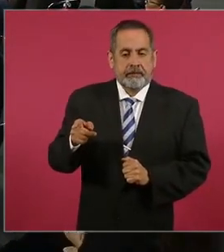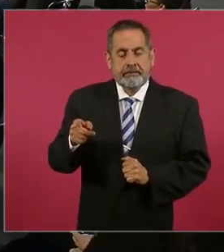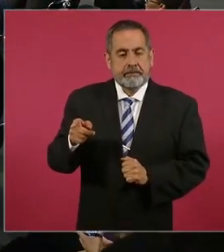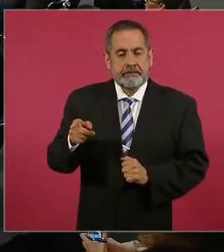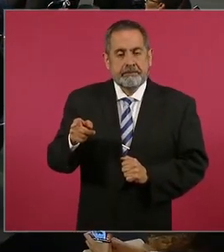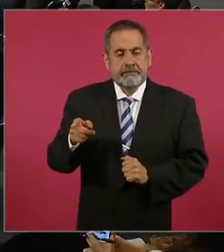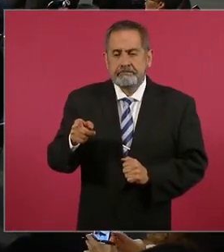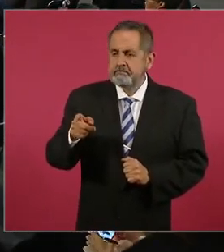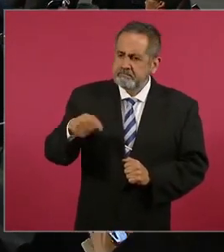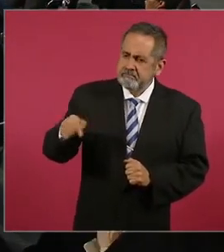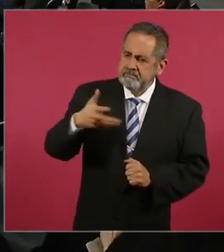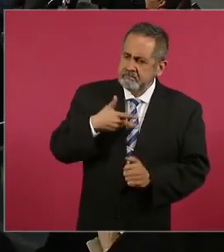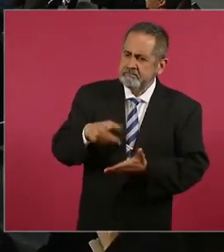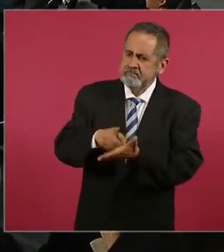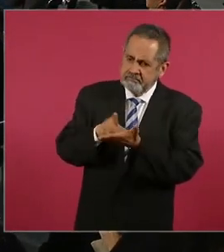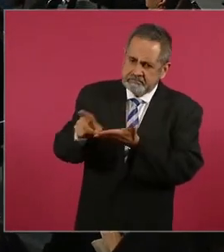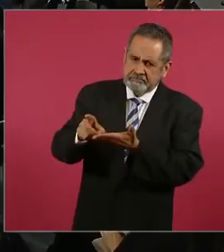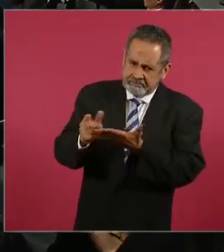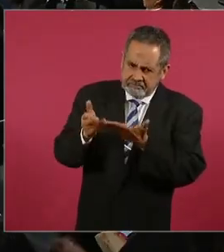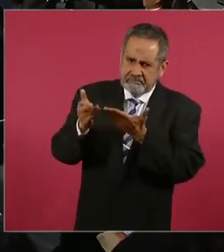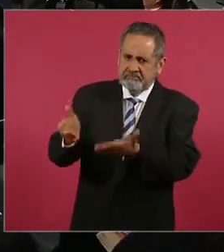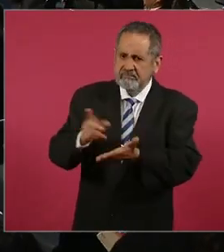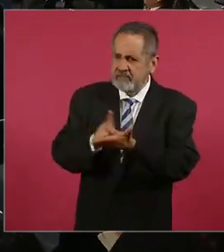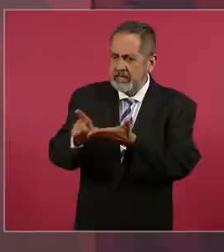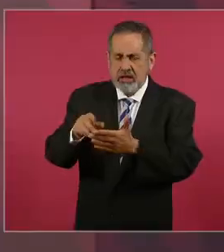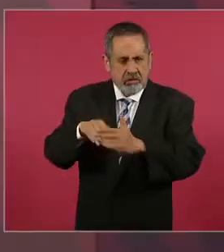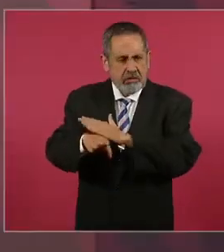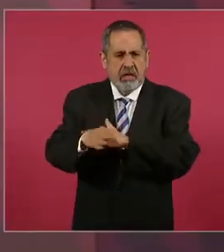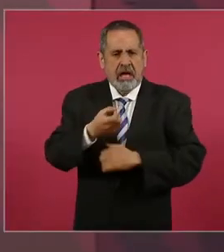garantizado el derecho a la salud,